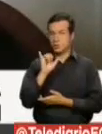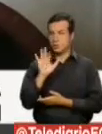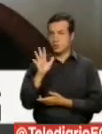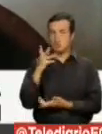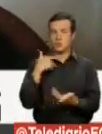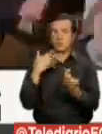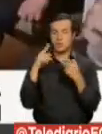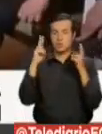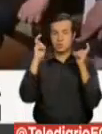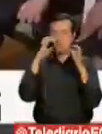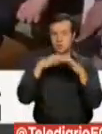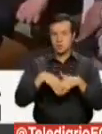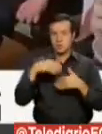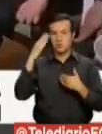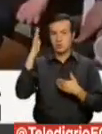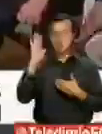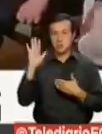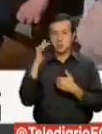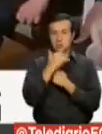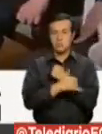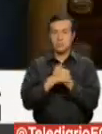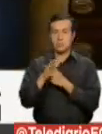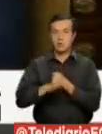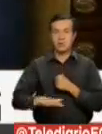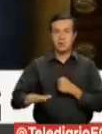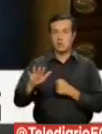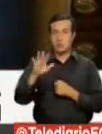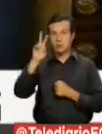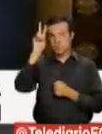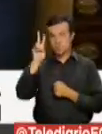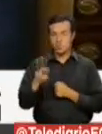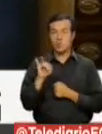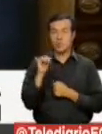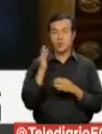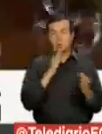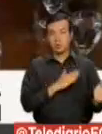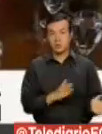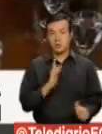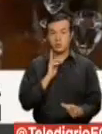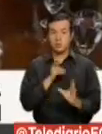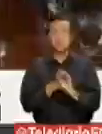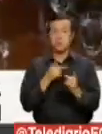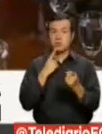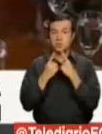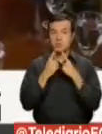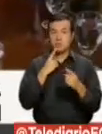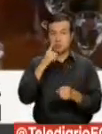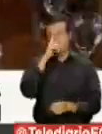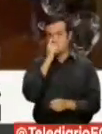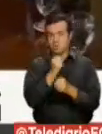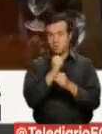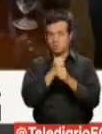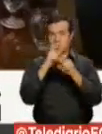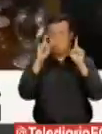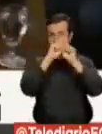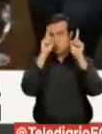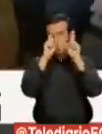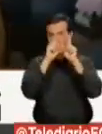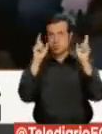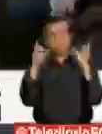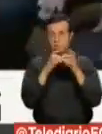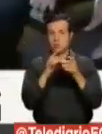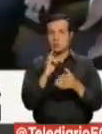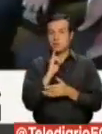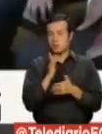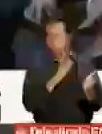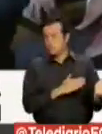también trataron la crisis política que vive el pueblo venezolano. Para este jueves tiene previsto asistir a un desayuno de trabajo con empresarios en la Cámara de Comercio de Estados